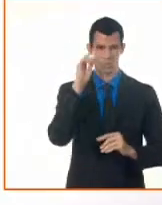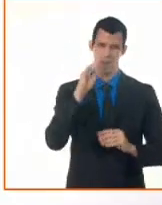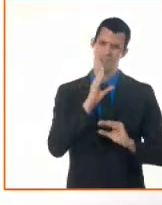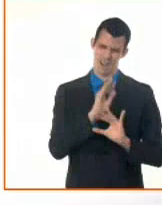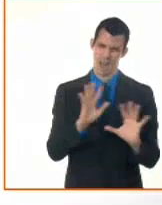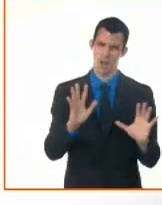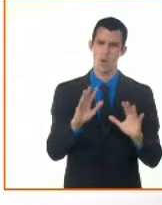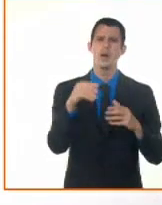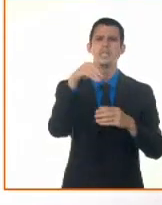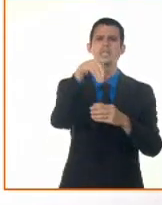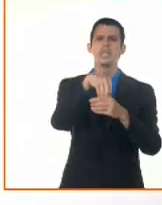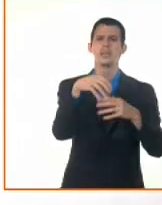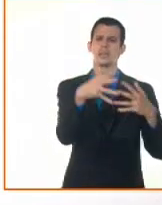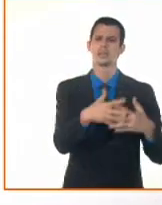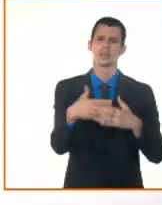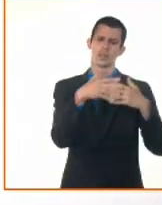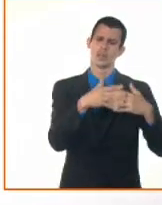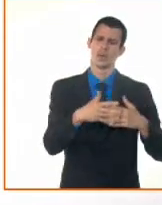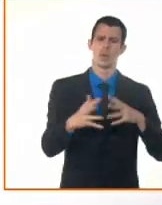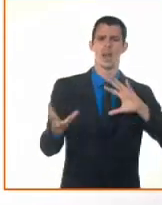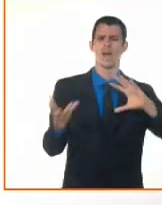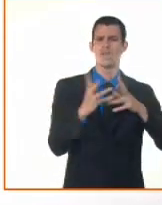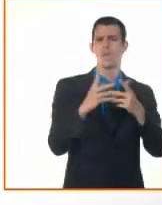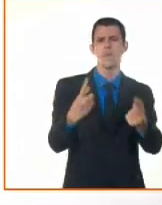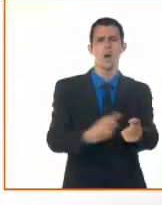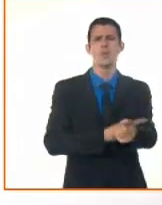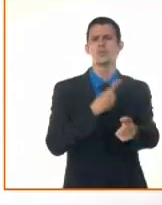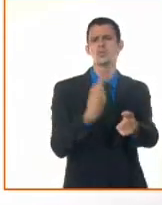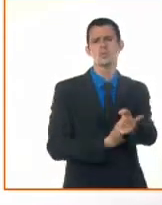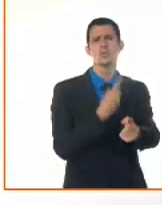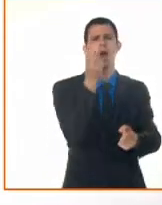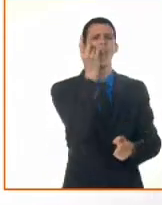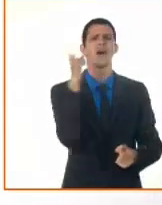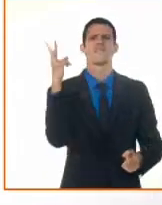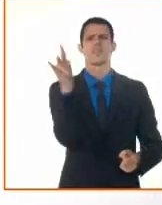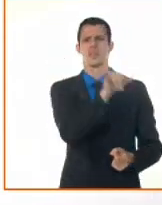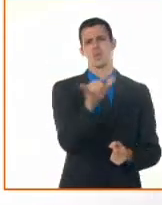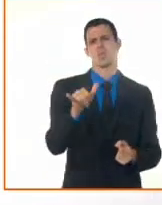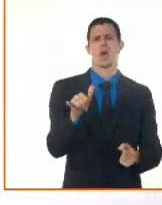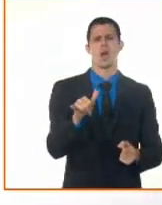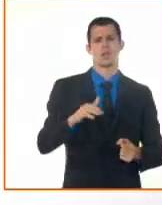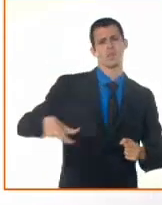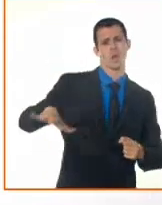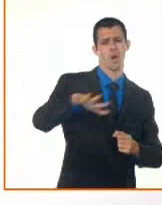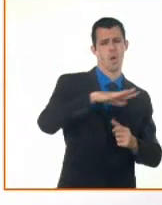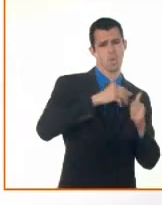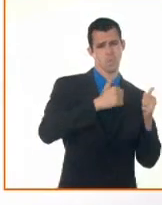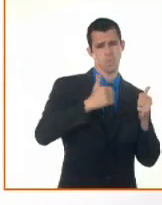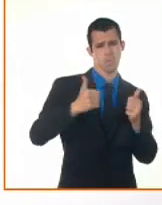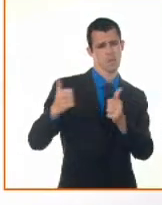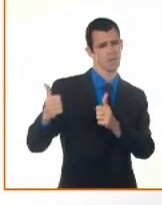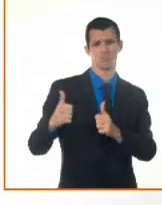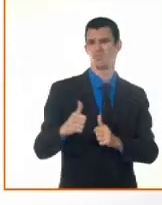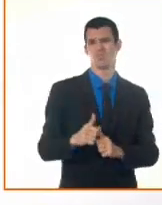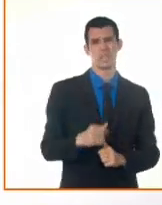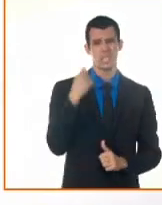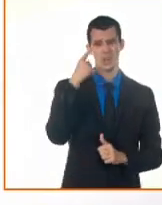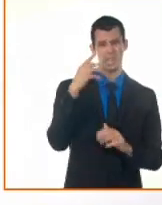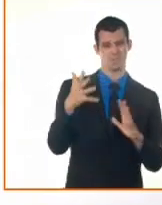para esos estándares los datos de esa economía no pintan tan bien Como quisiera la administración el nivel